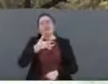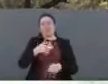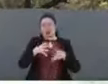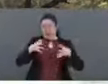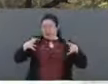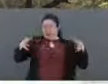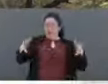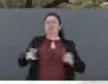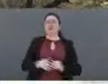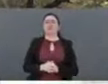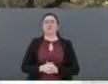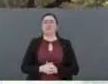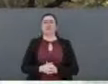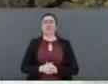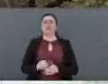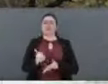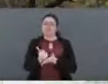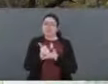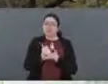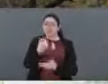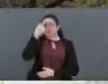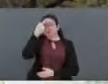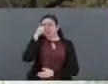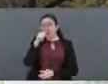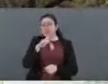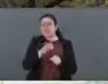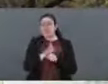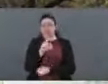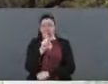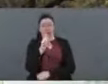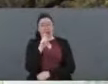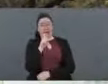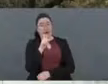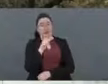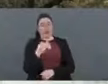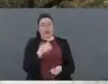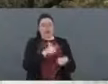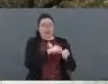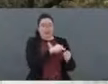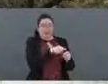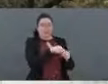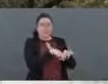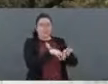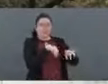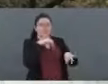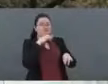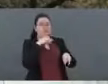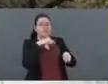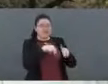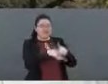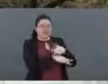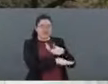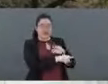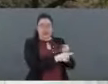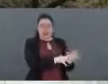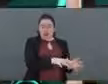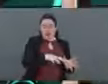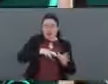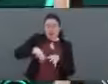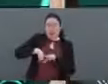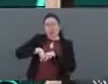más grande, recupera el agua de los filtros o el agua de desecho de los filtros para poder hacer